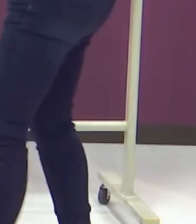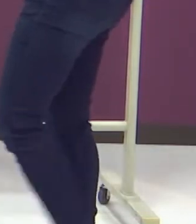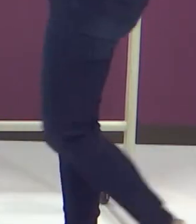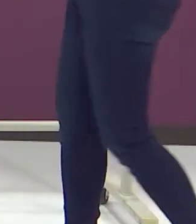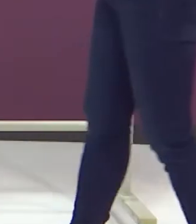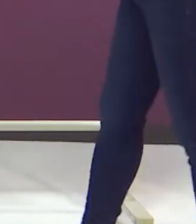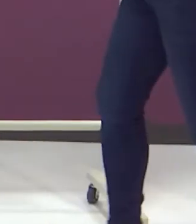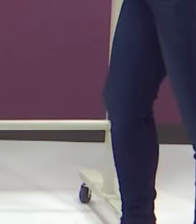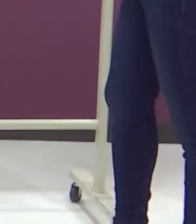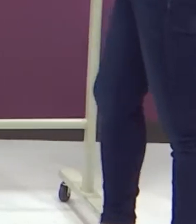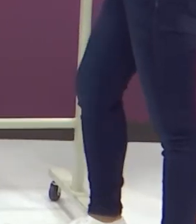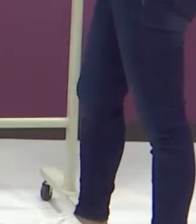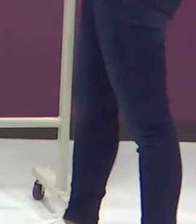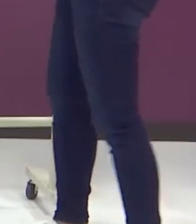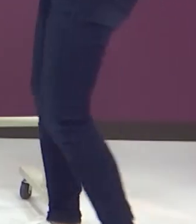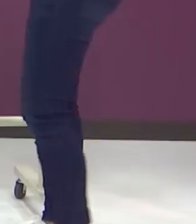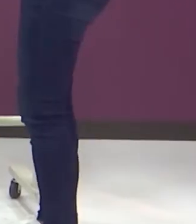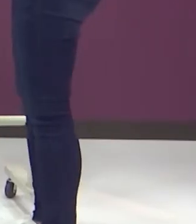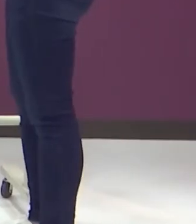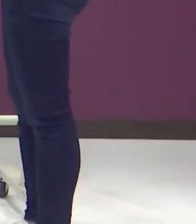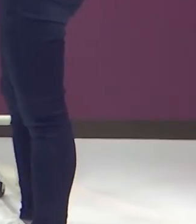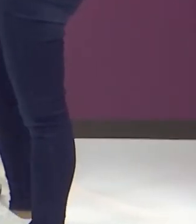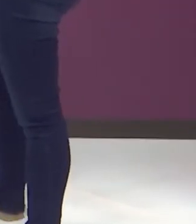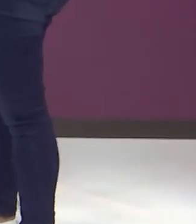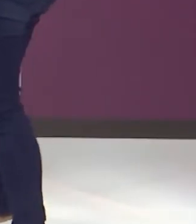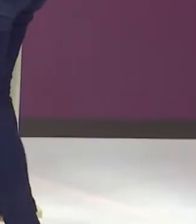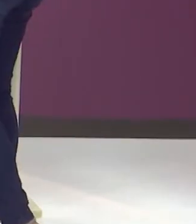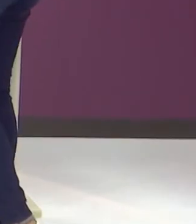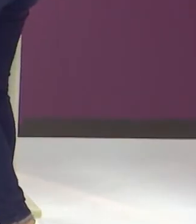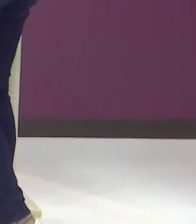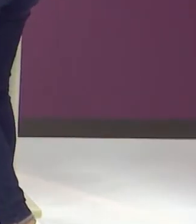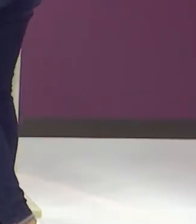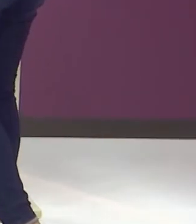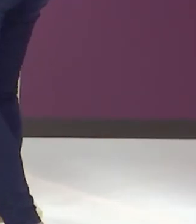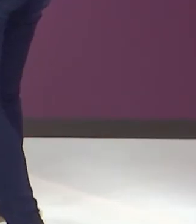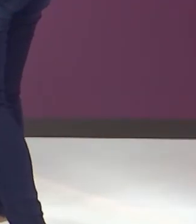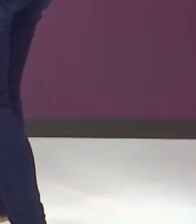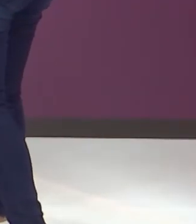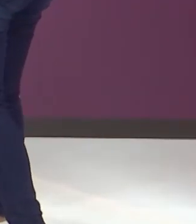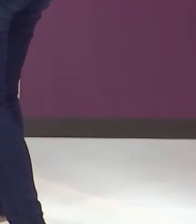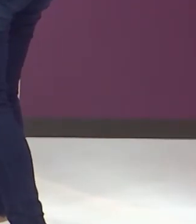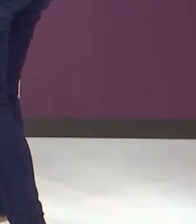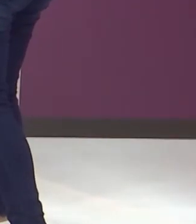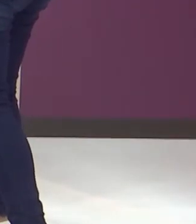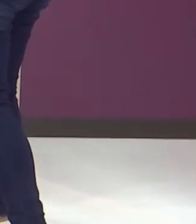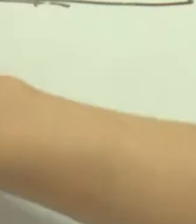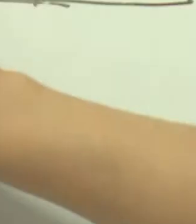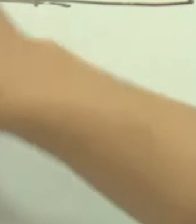Alcohol.